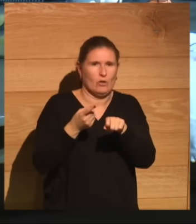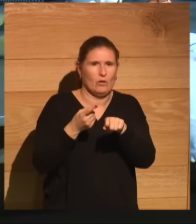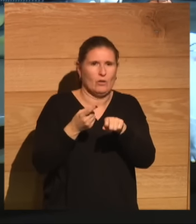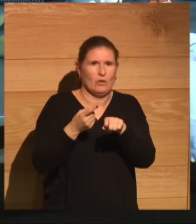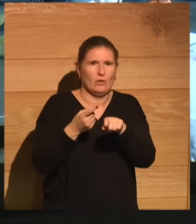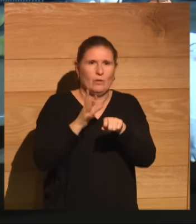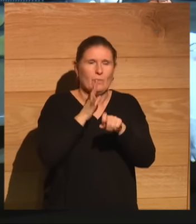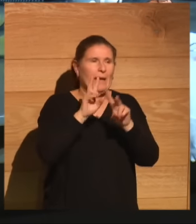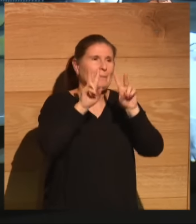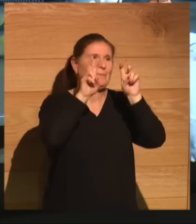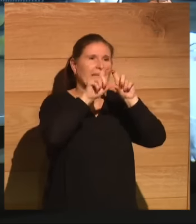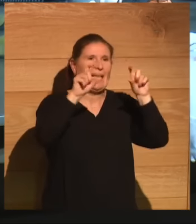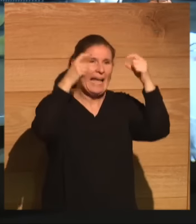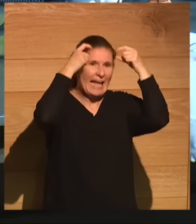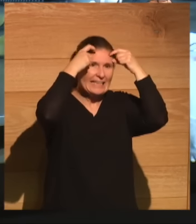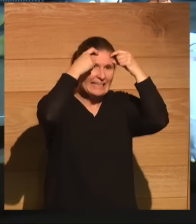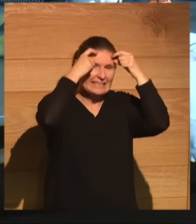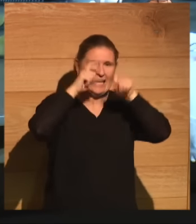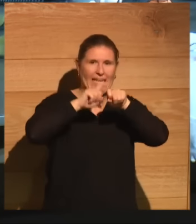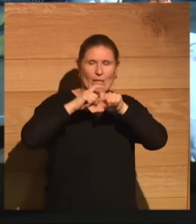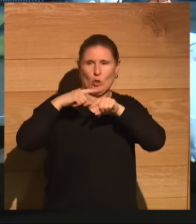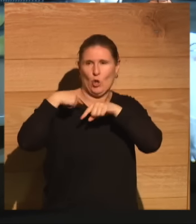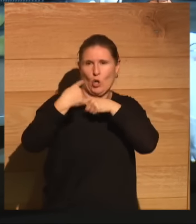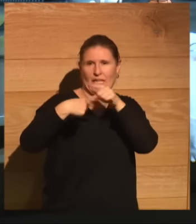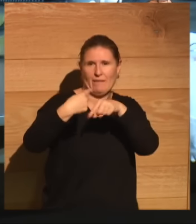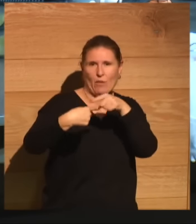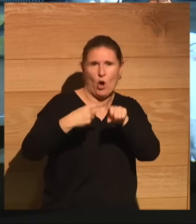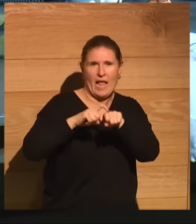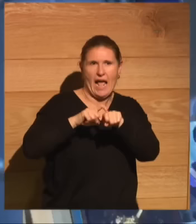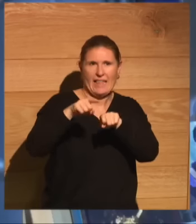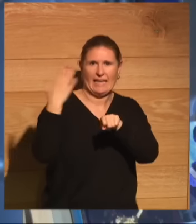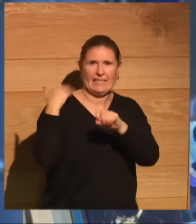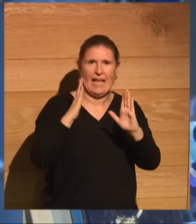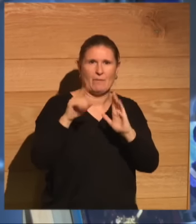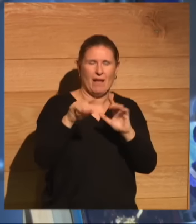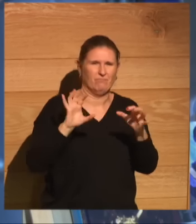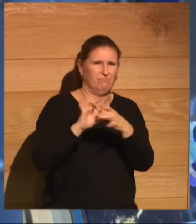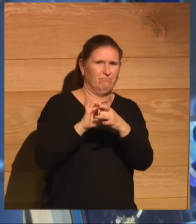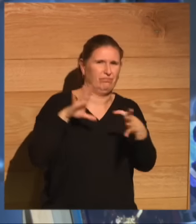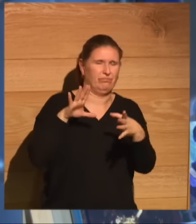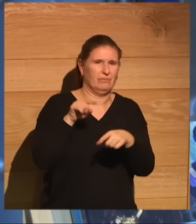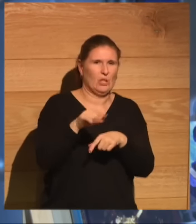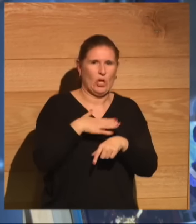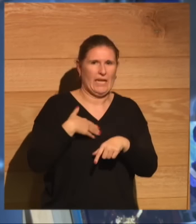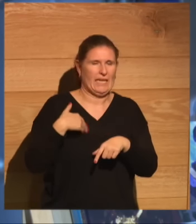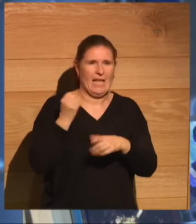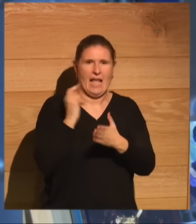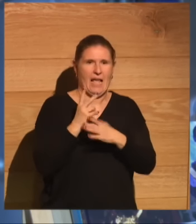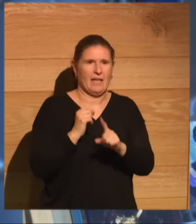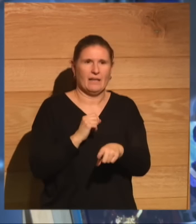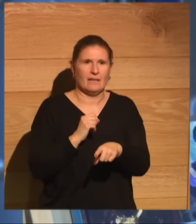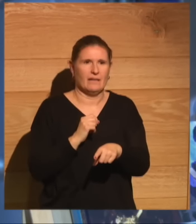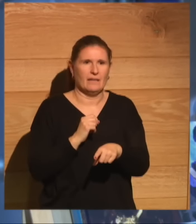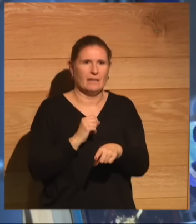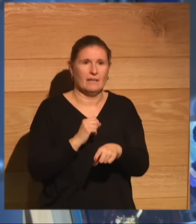La Disney conservadora en ese sentido de ese momento. Esto es una explicación pretendía arriesgar. Que nos vale para toda la carrera